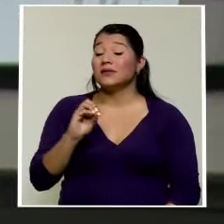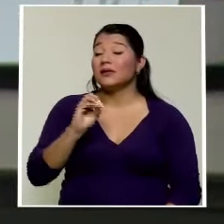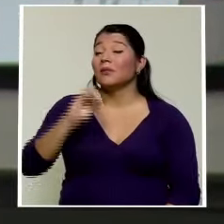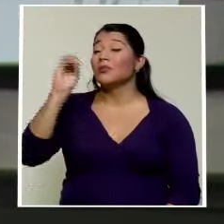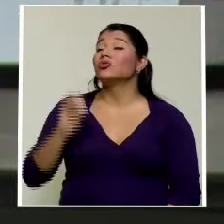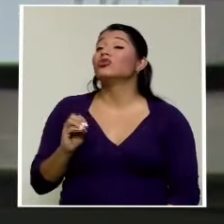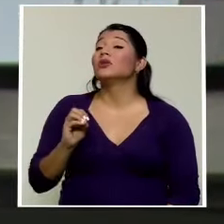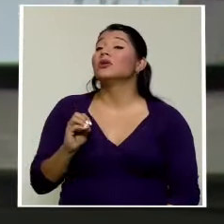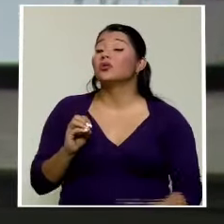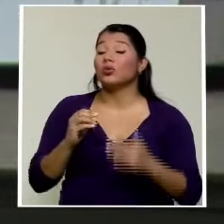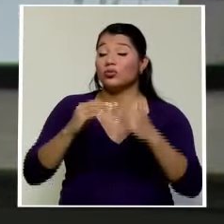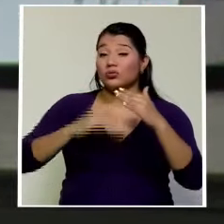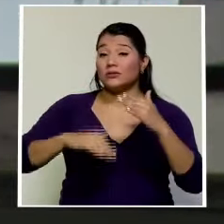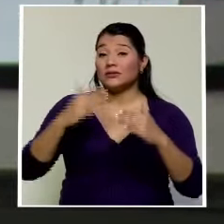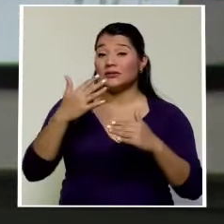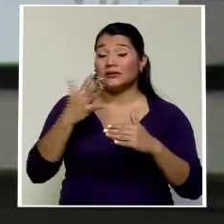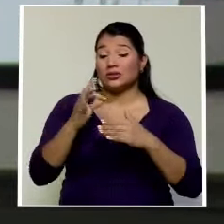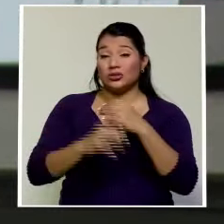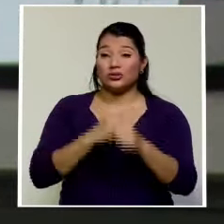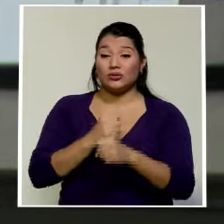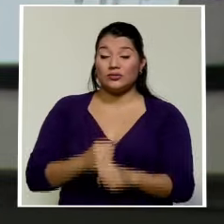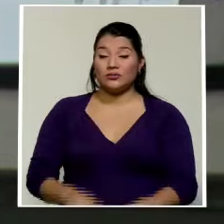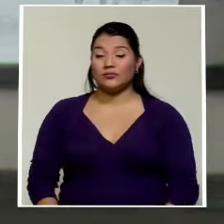son menores de edad.